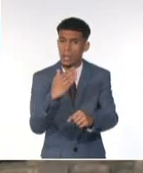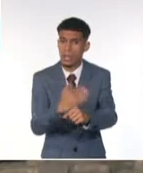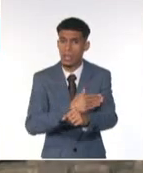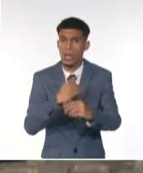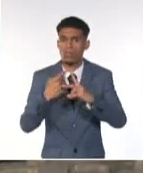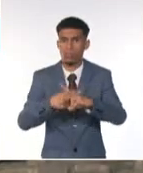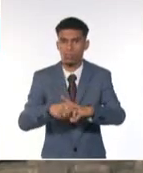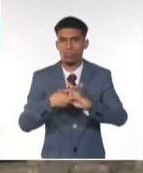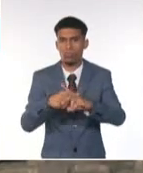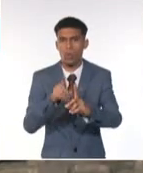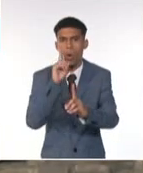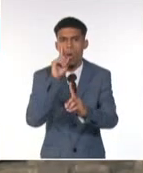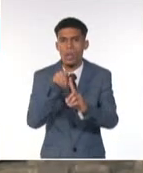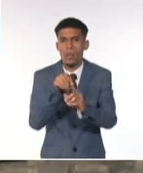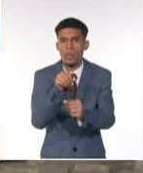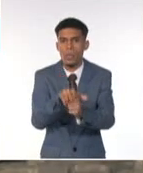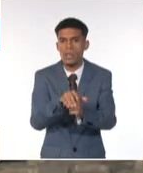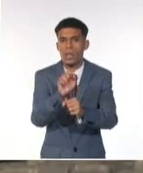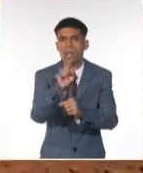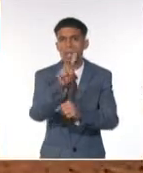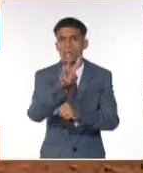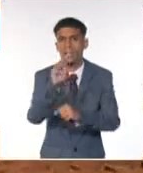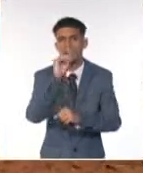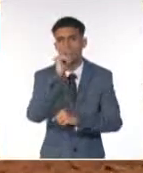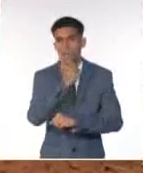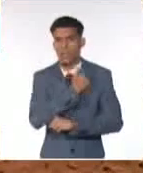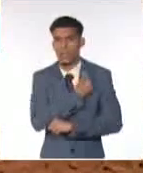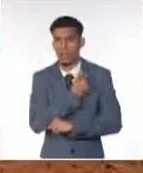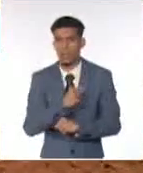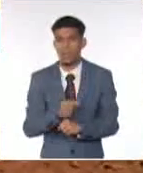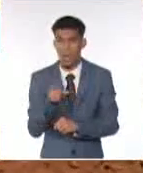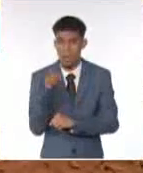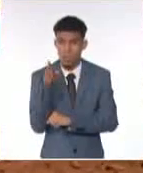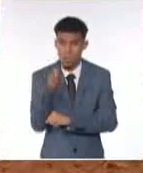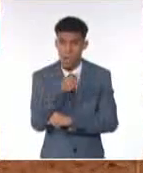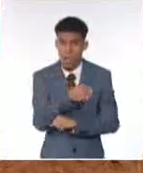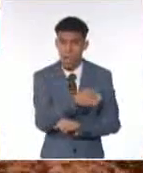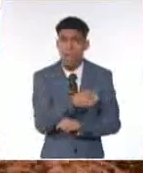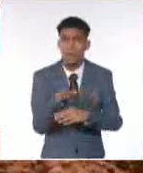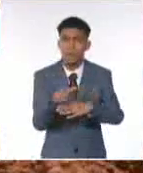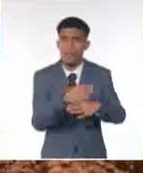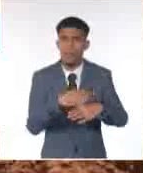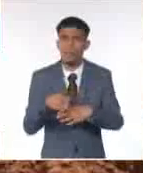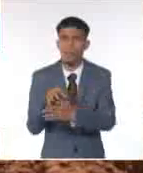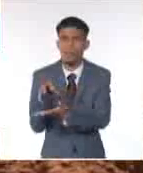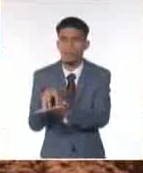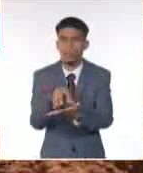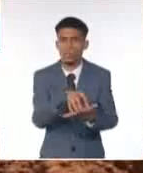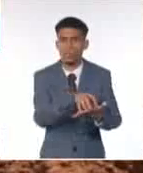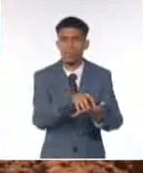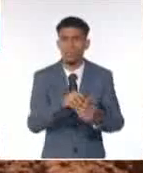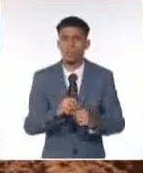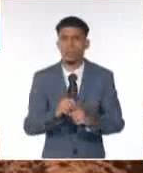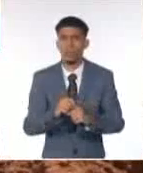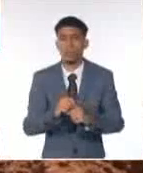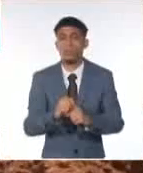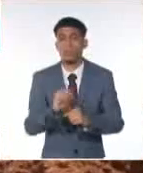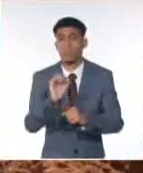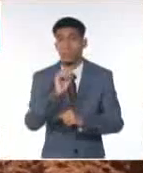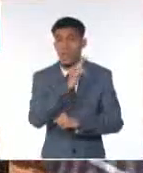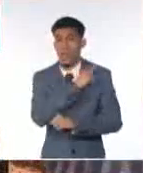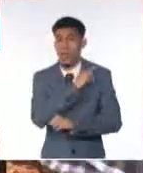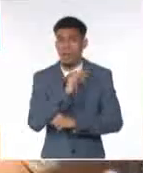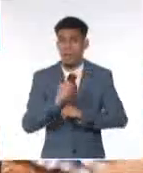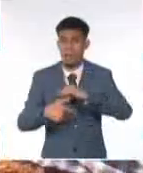propósito es comenzar el 13 de diciembre próximo. En el recorrido por las unidades productoras, el dirigente cubano apreció la siembra